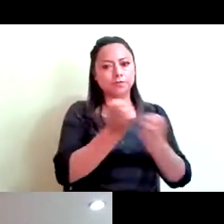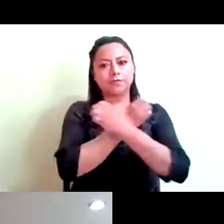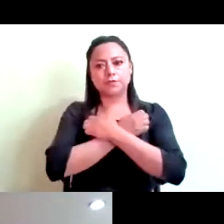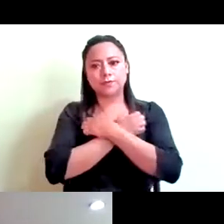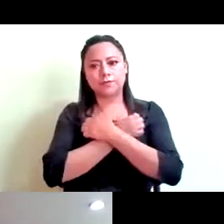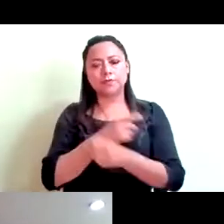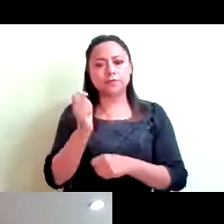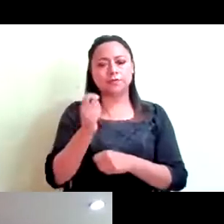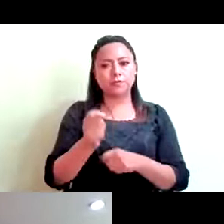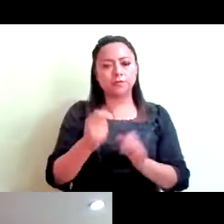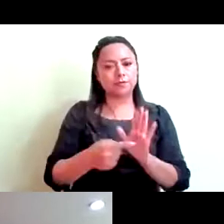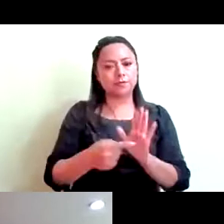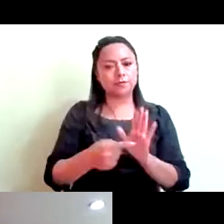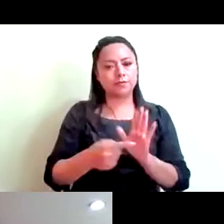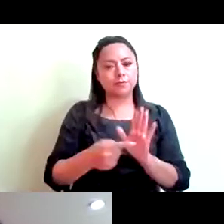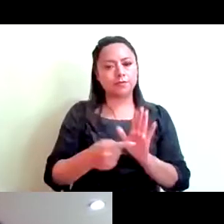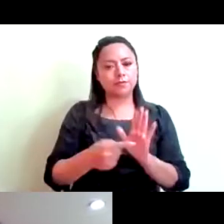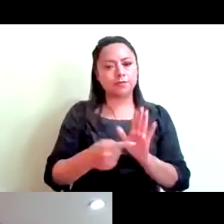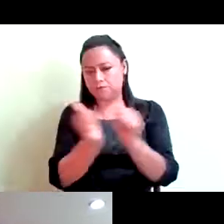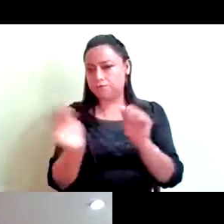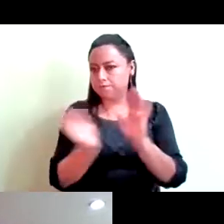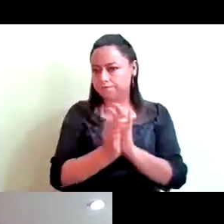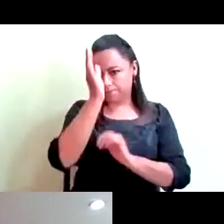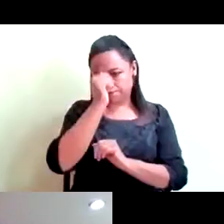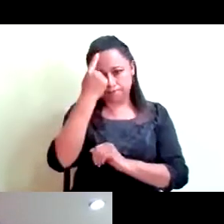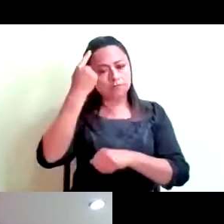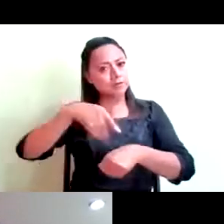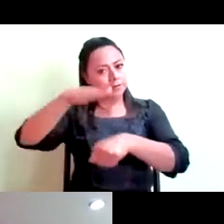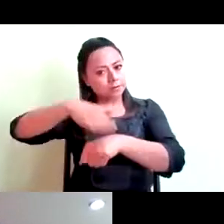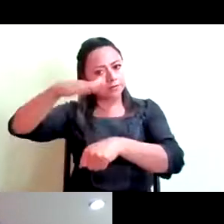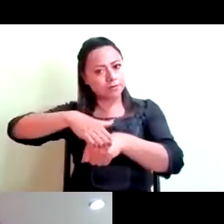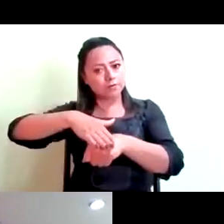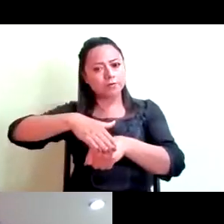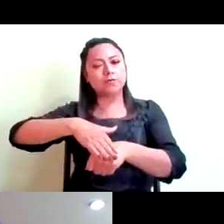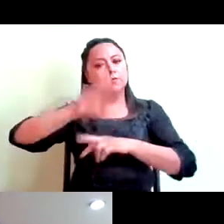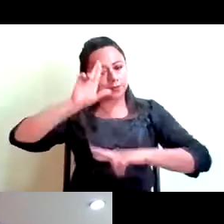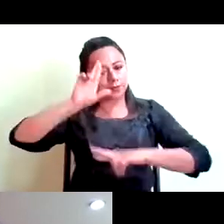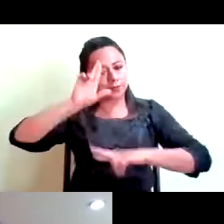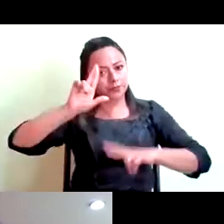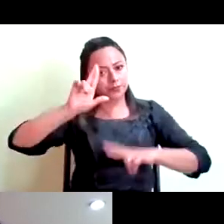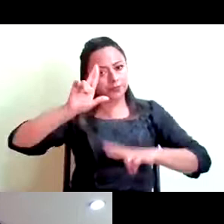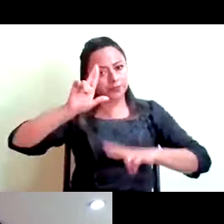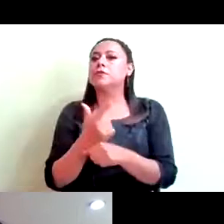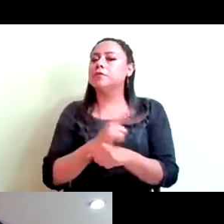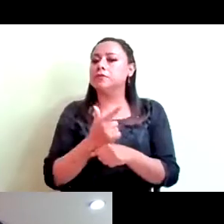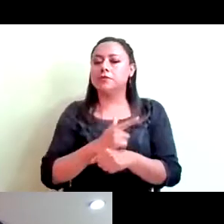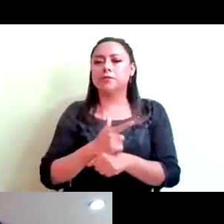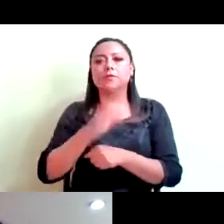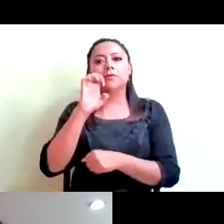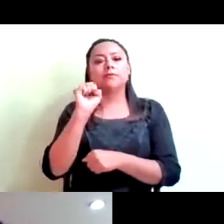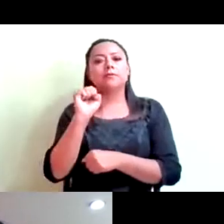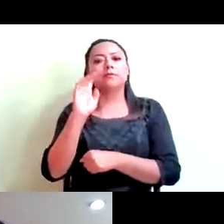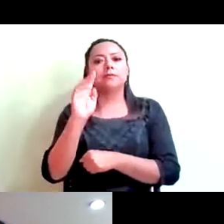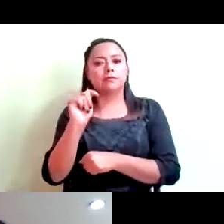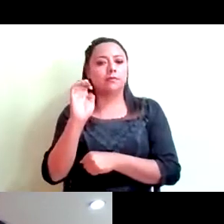proposición con punto de acuerdo por el que se hace un respetuoso exhorto al licenciado Esteban Moctezuma Barragán, titular de la